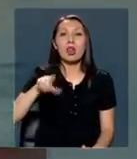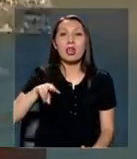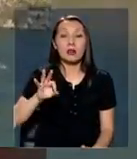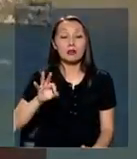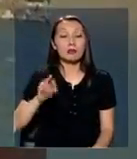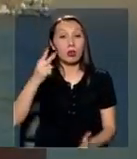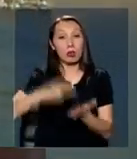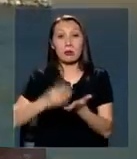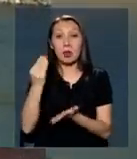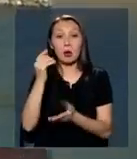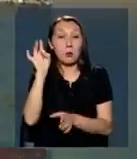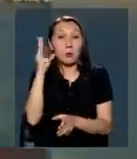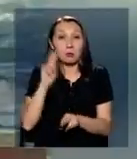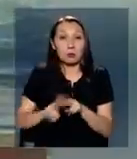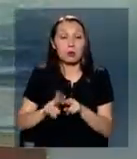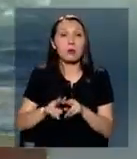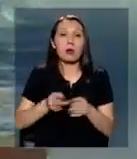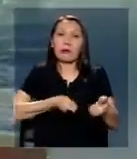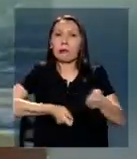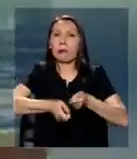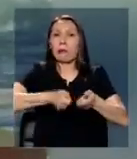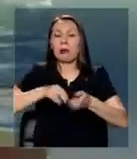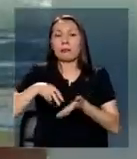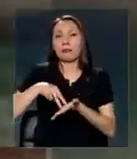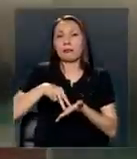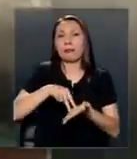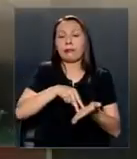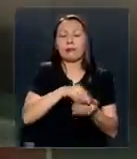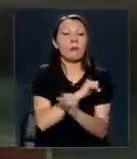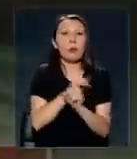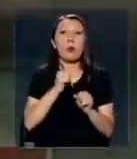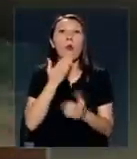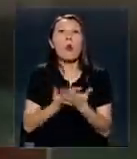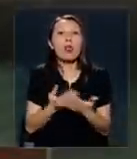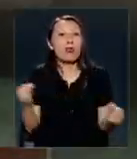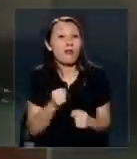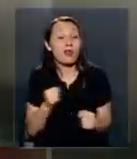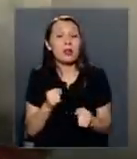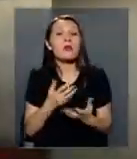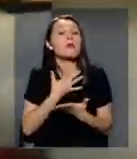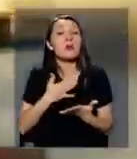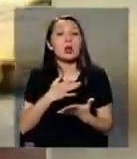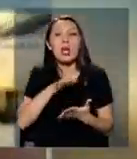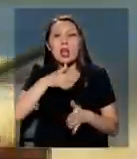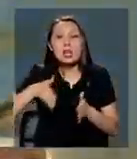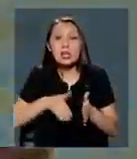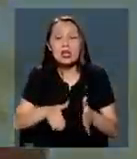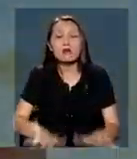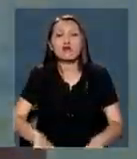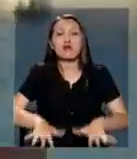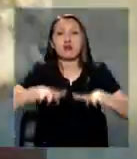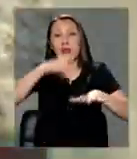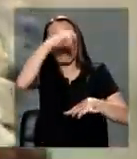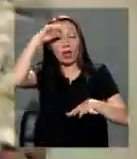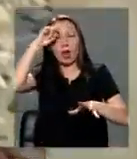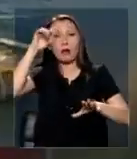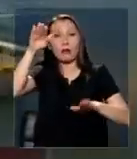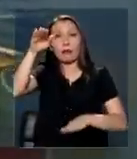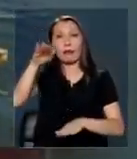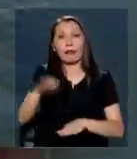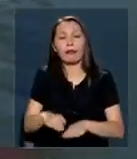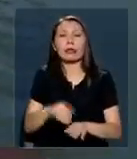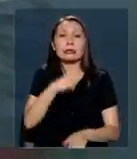la única solución era un carro imposible de utilizar en invierno por el excesivo caudal y también en verano con menos agua.